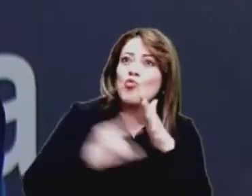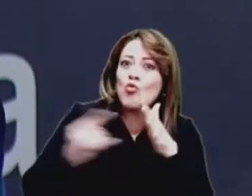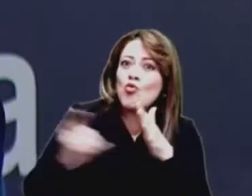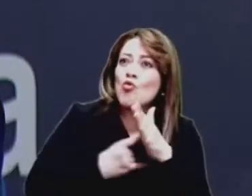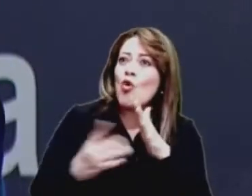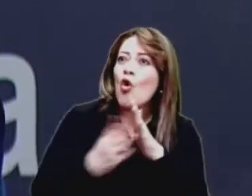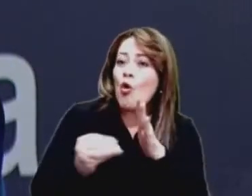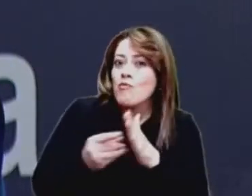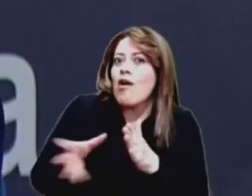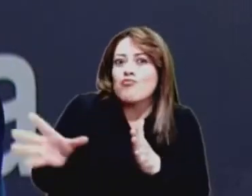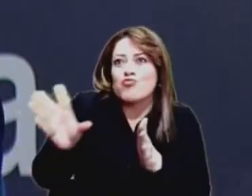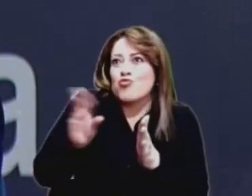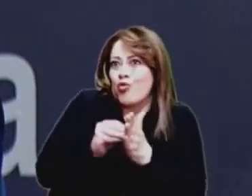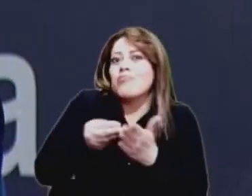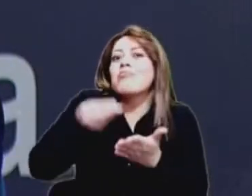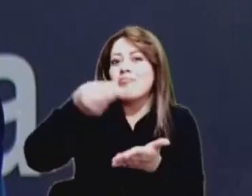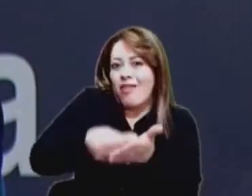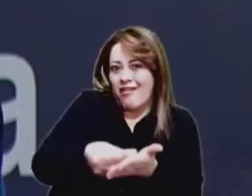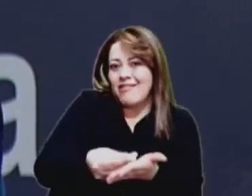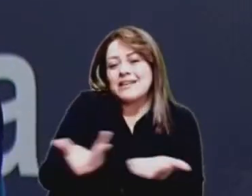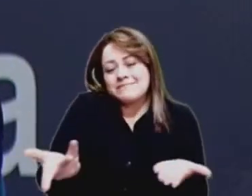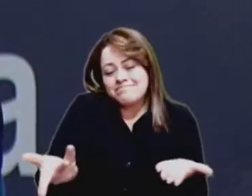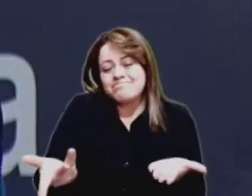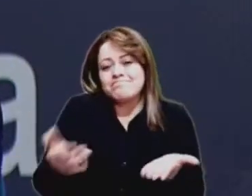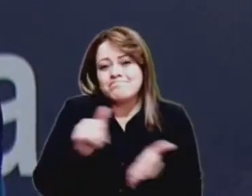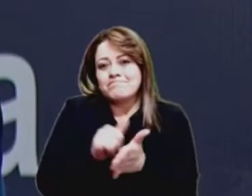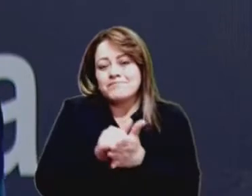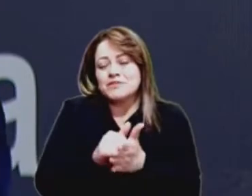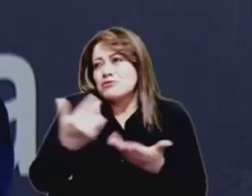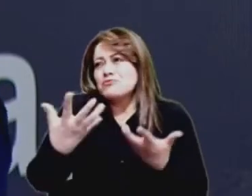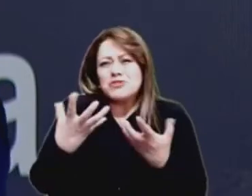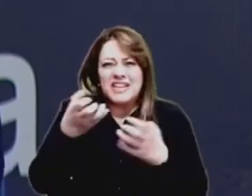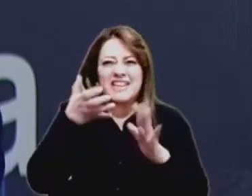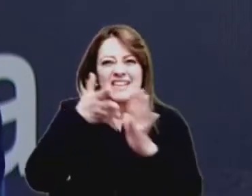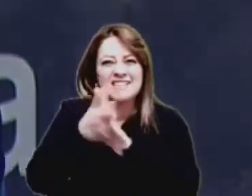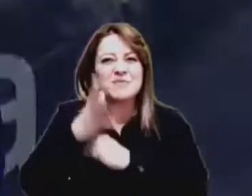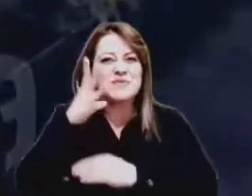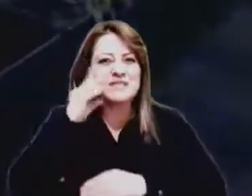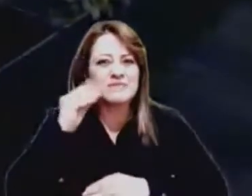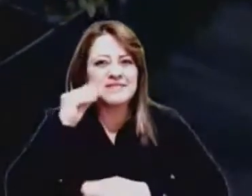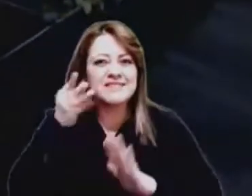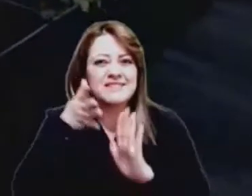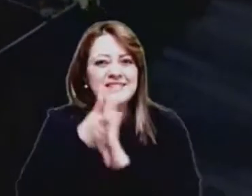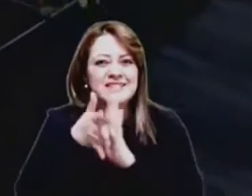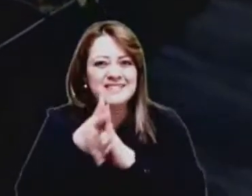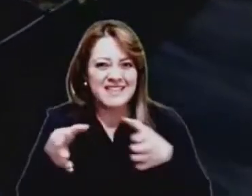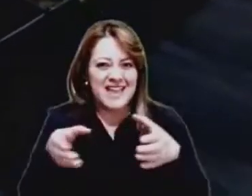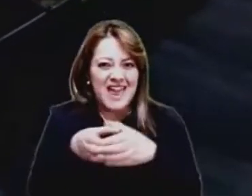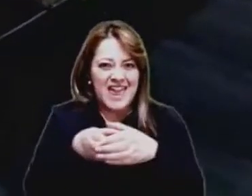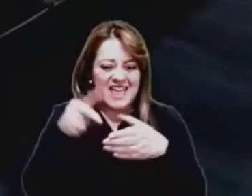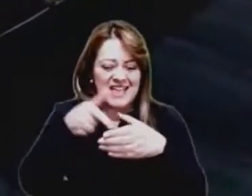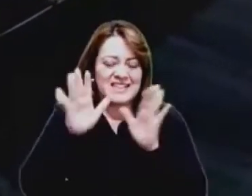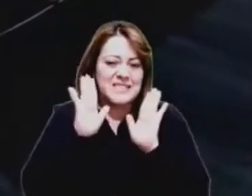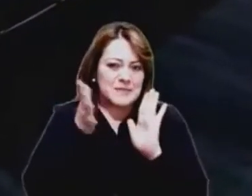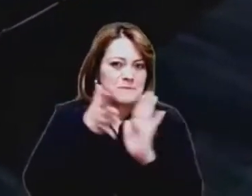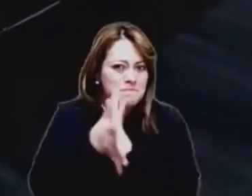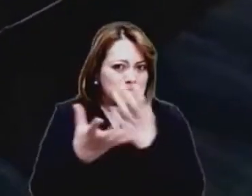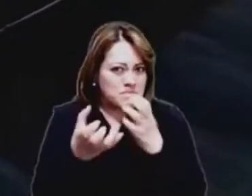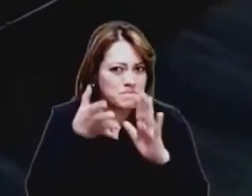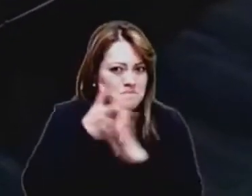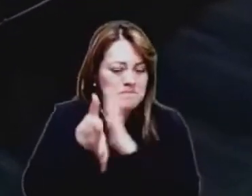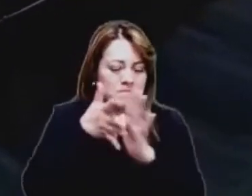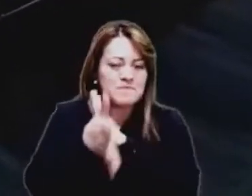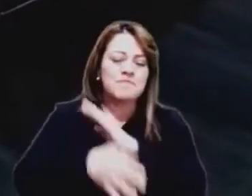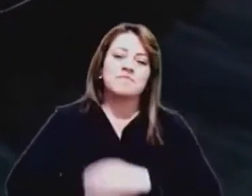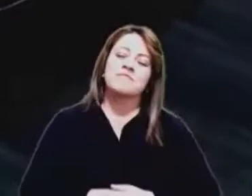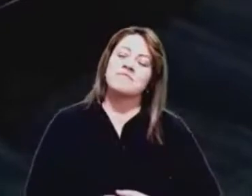pues de una manera muy resumida muy sintética quería venir a contarles a este ilustre